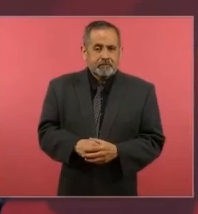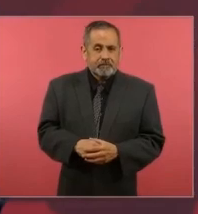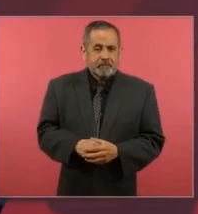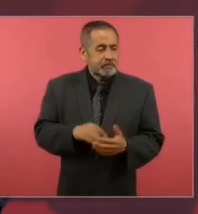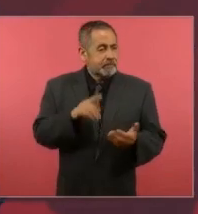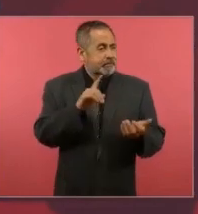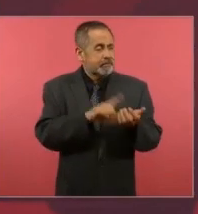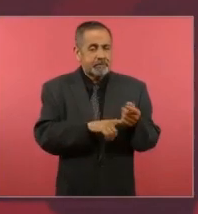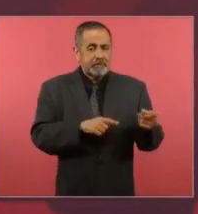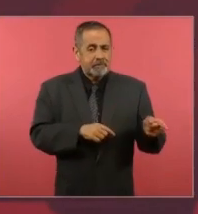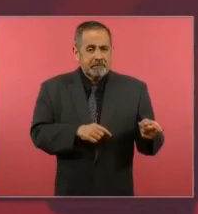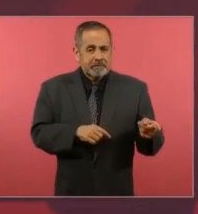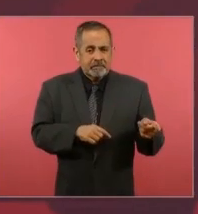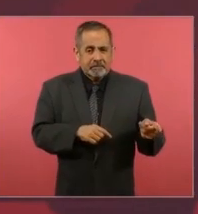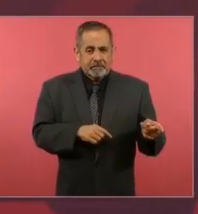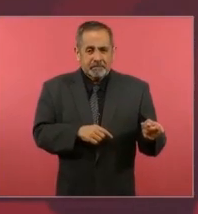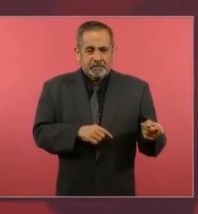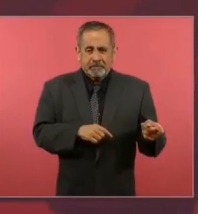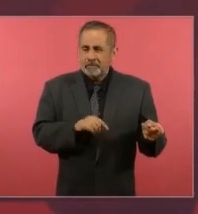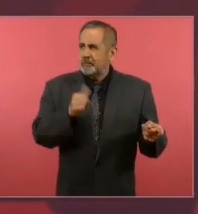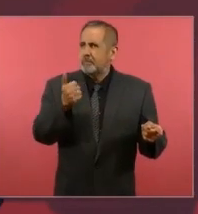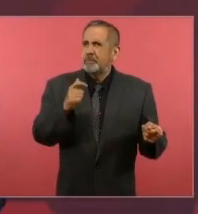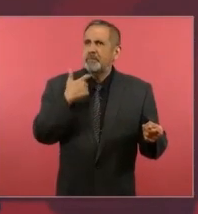está en la cárcel,